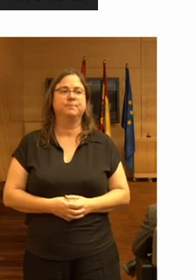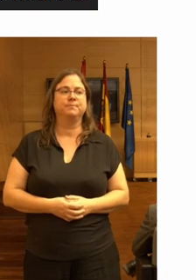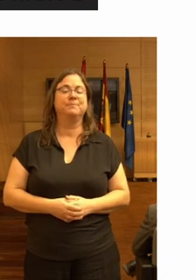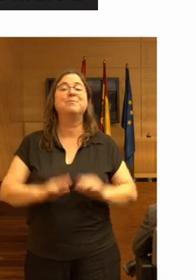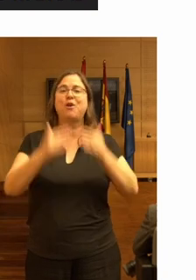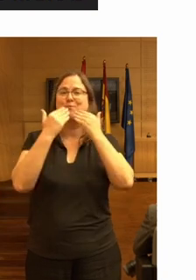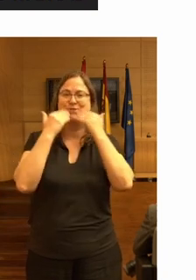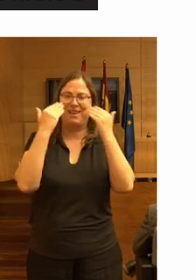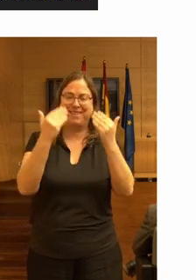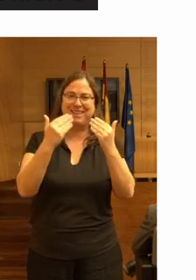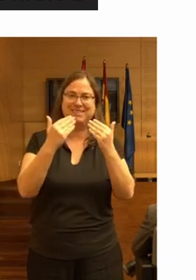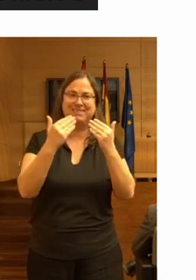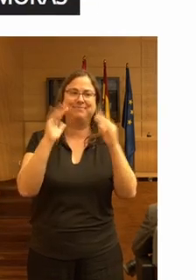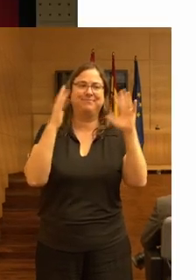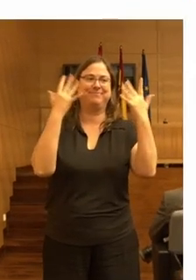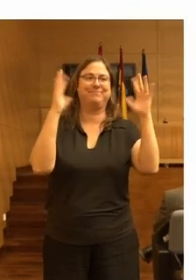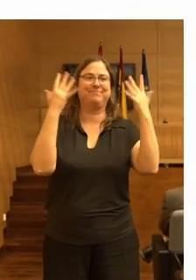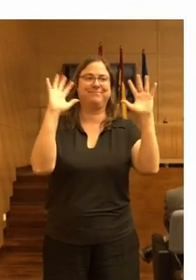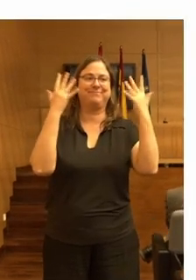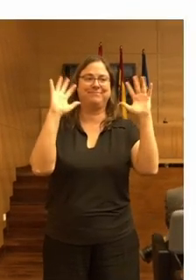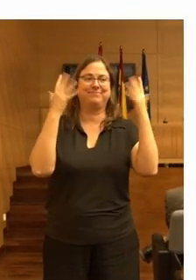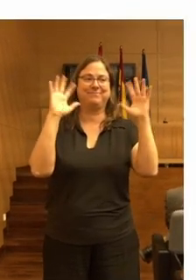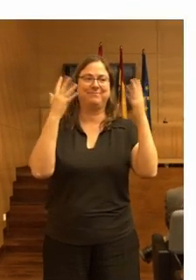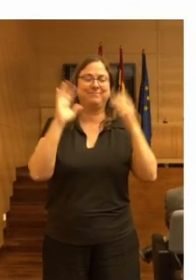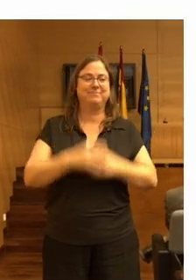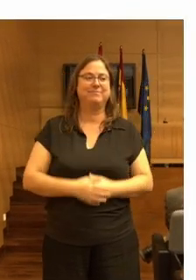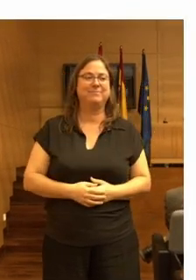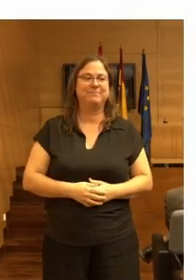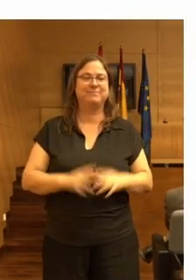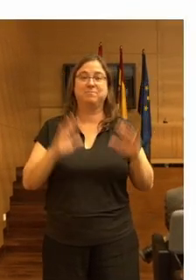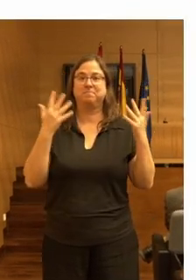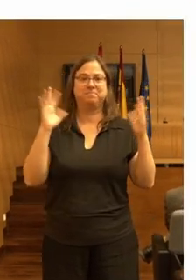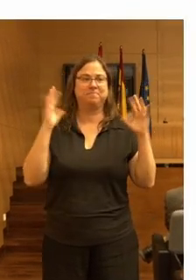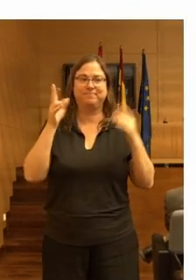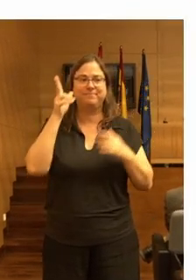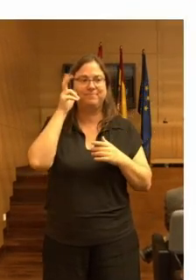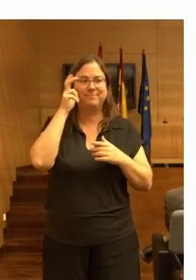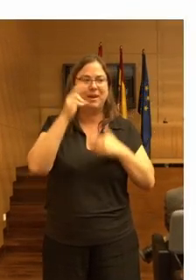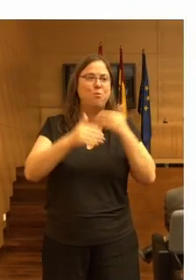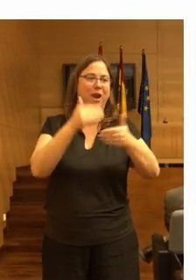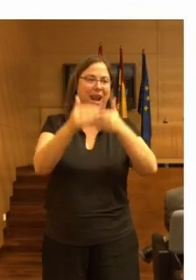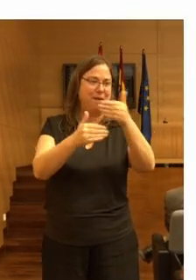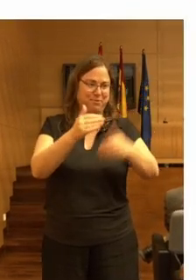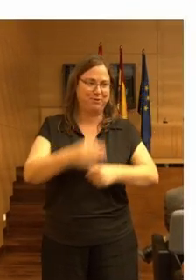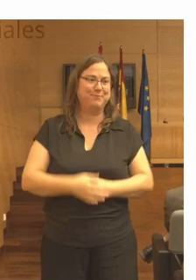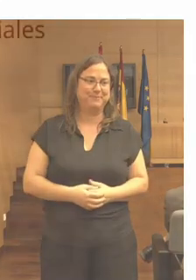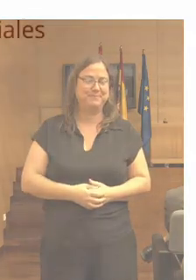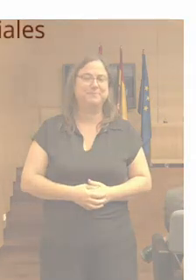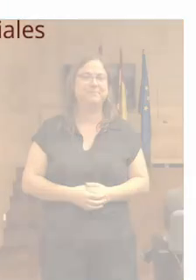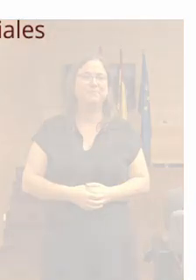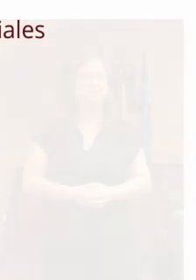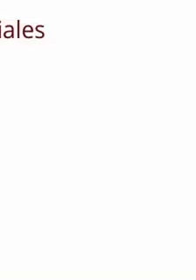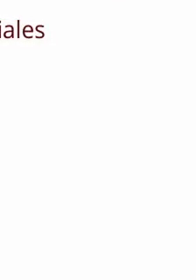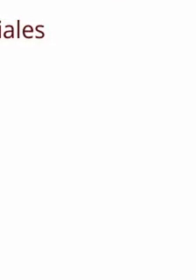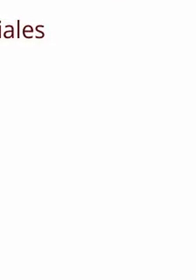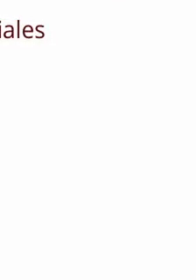Bueno, muchas gracias. Y perdón, sí, pasa un poco rápido, pero